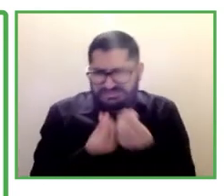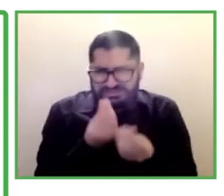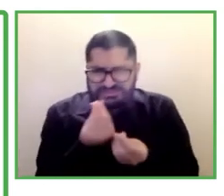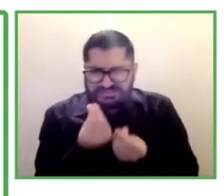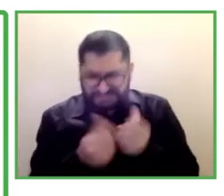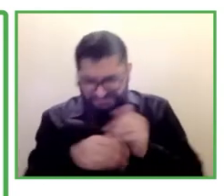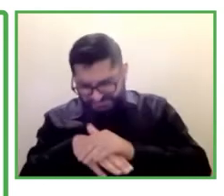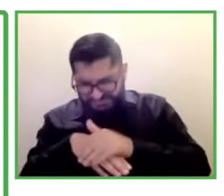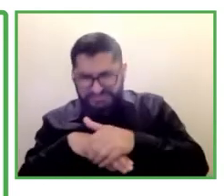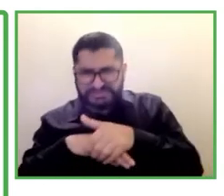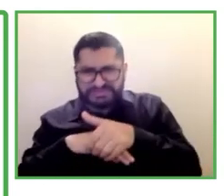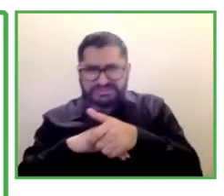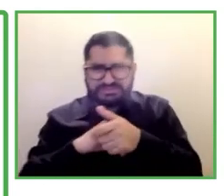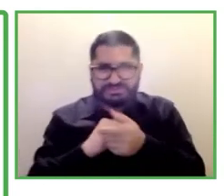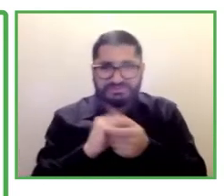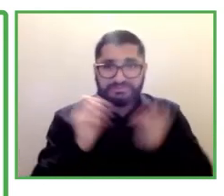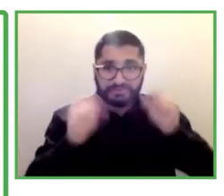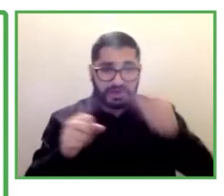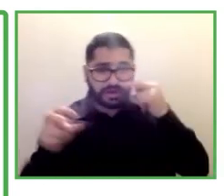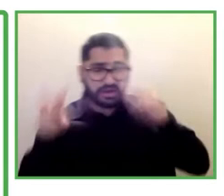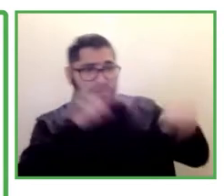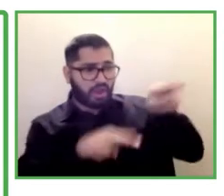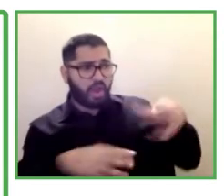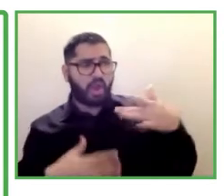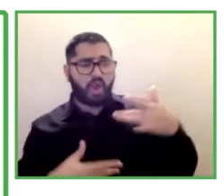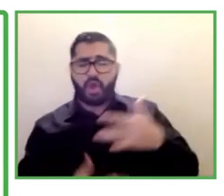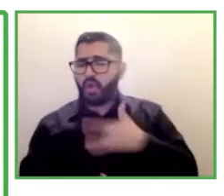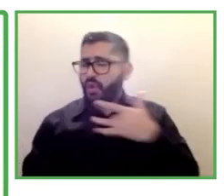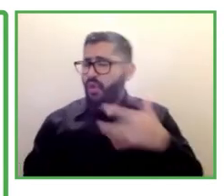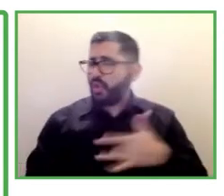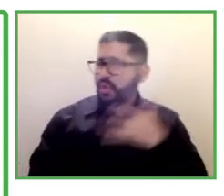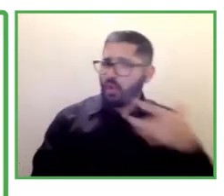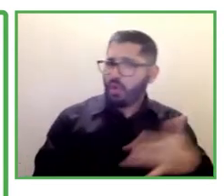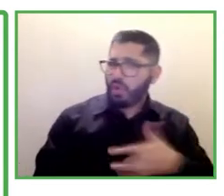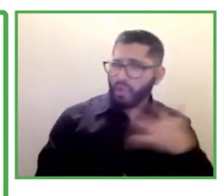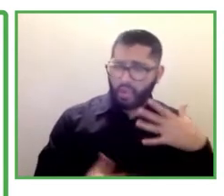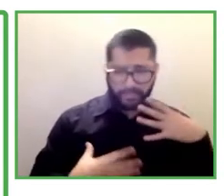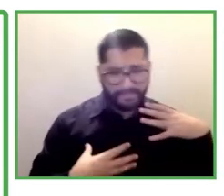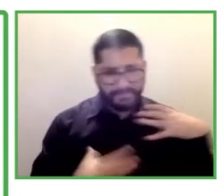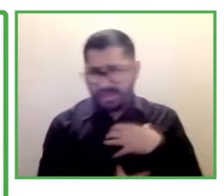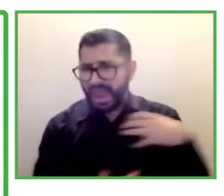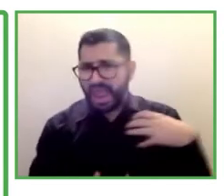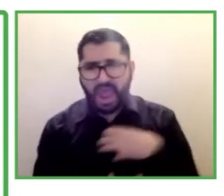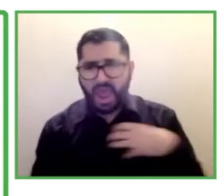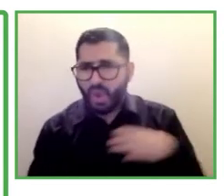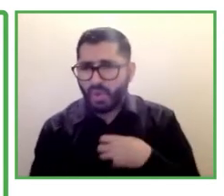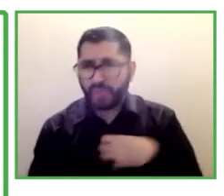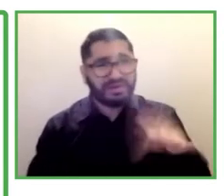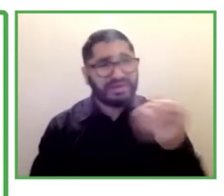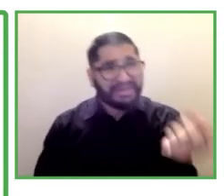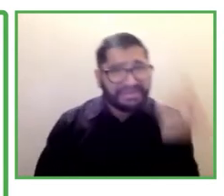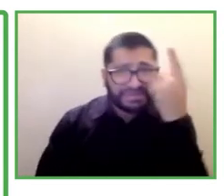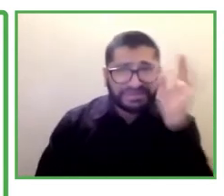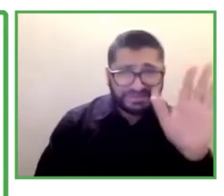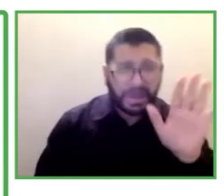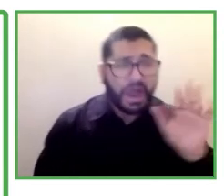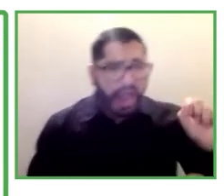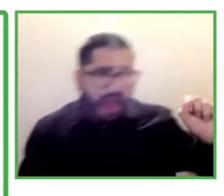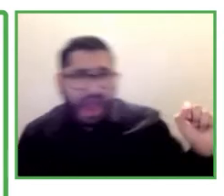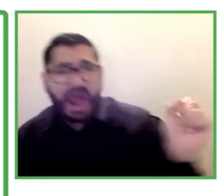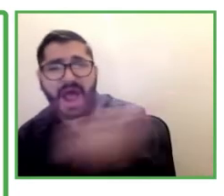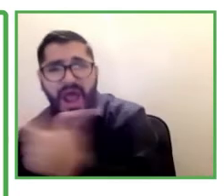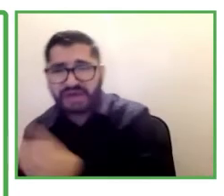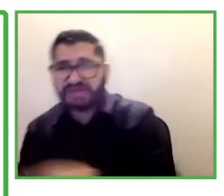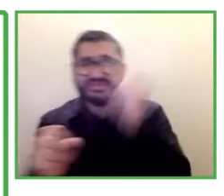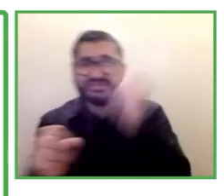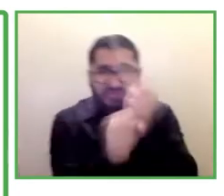anteriormente, entender a los trabajadores, que todos tengan las capacitaciones correctas acerca de esa